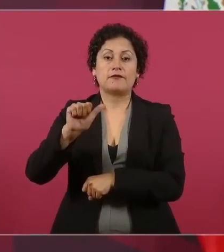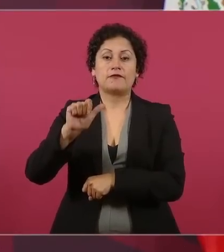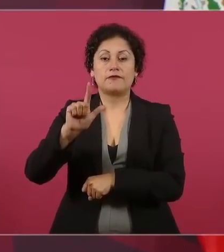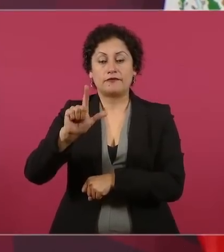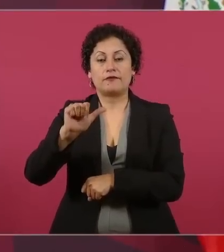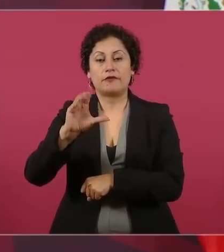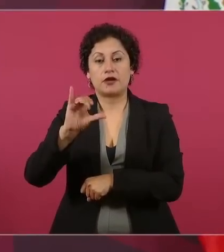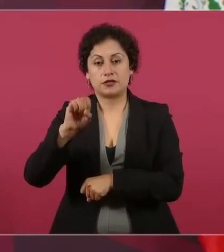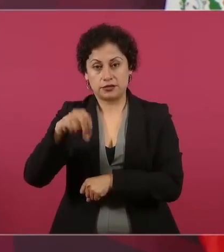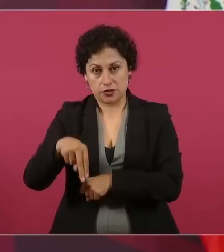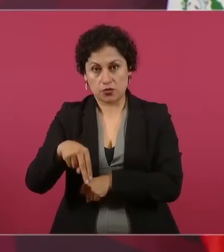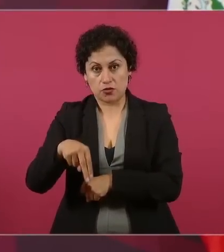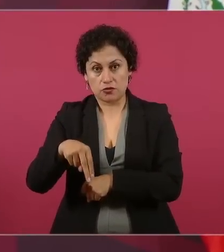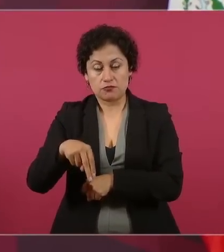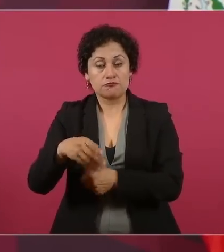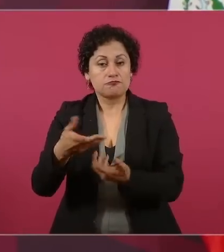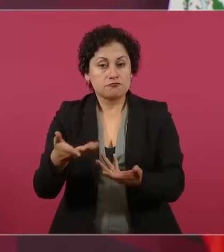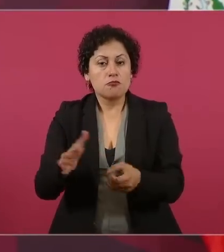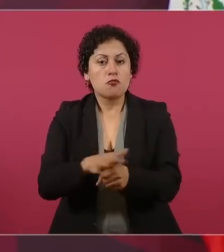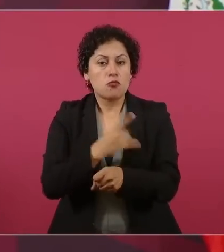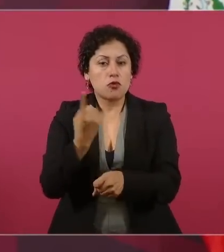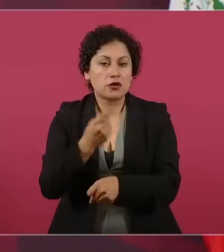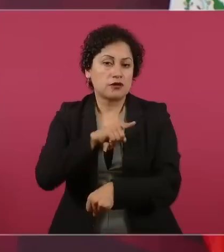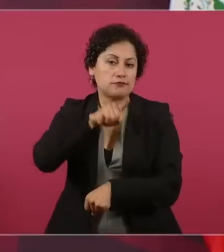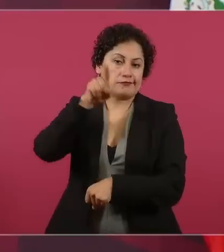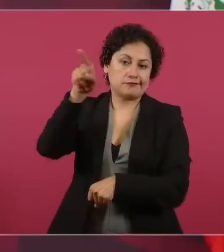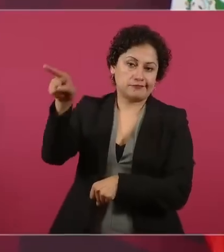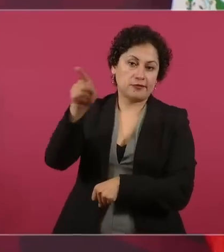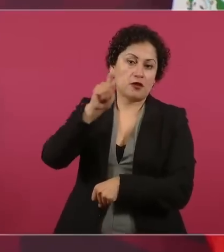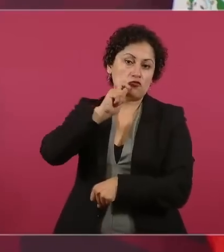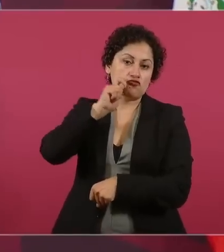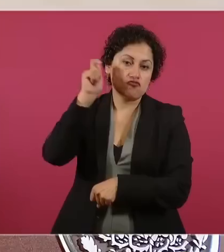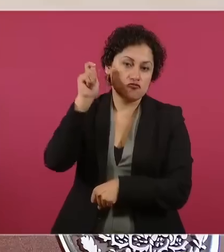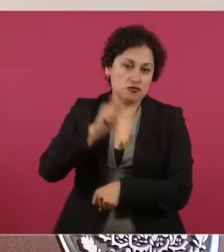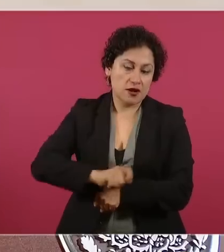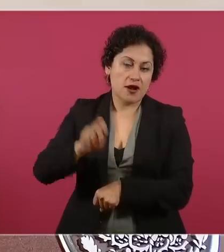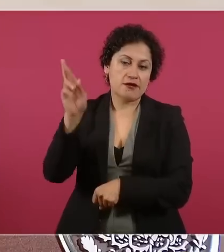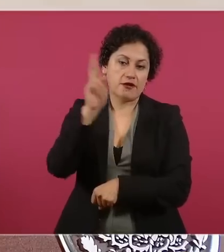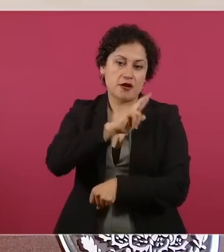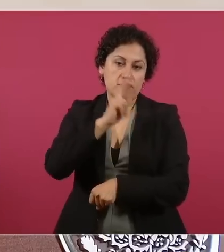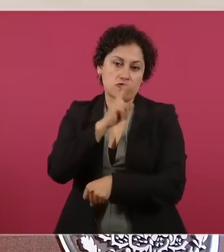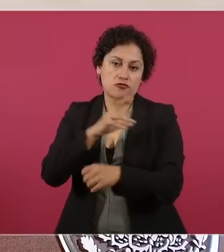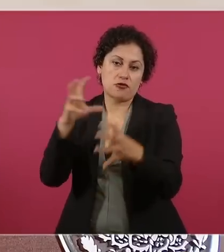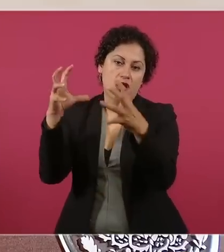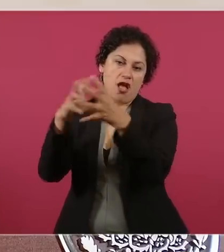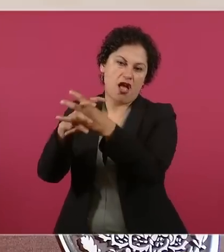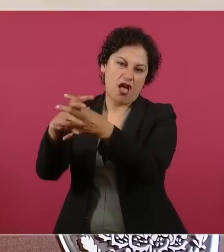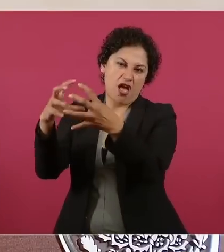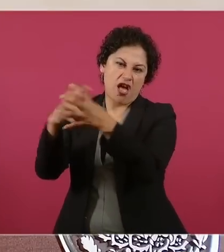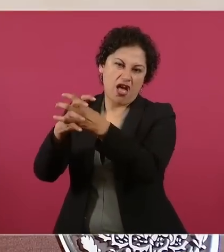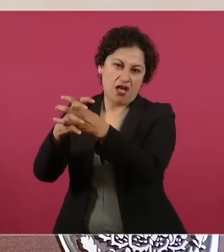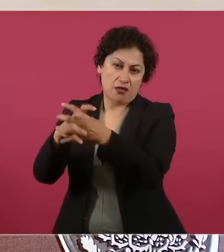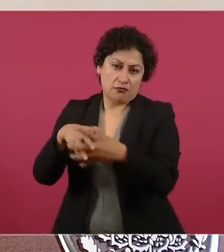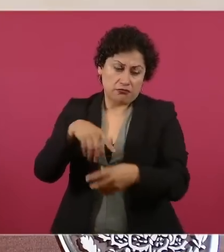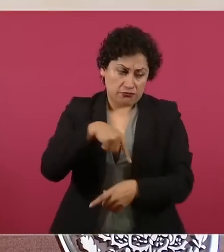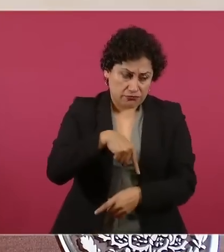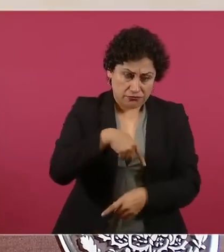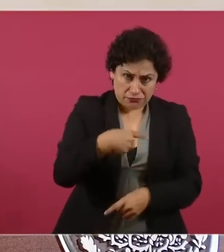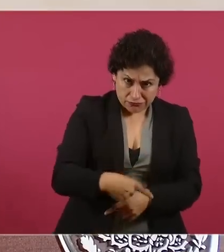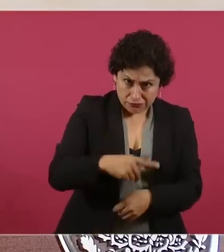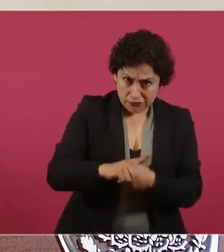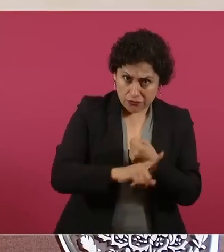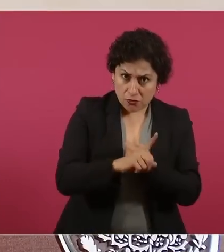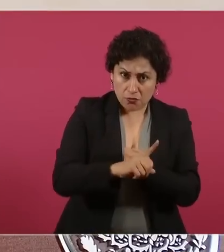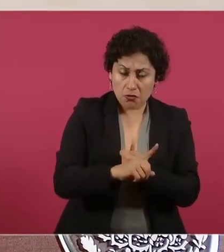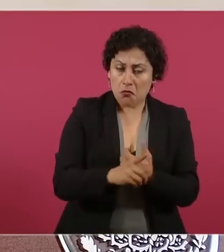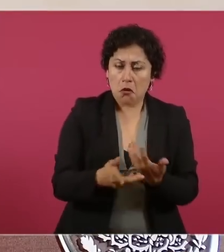se produjo por la guerra de Rusia y Ucrania, no fue un asunto interno. No hemos tenido